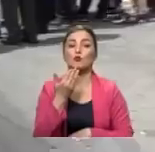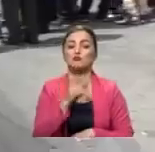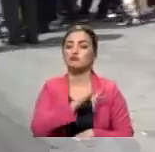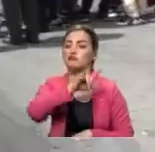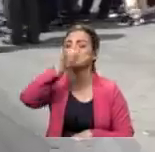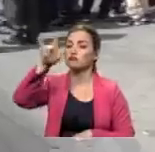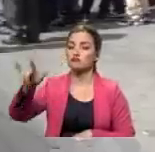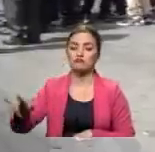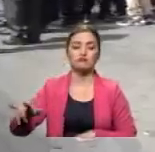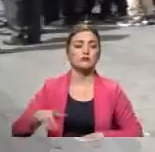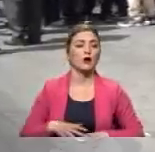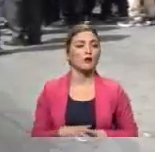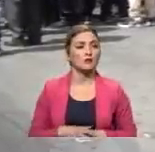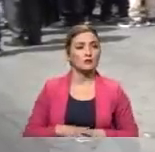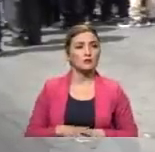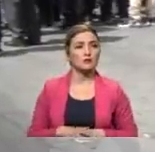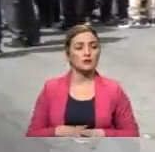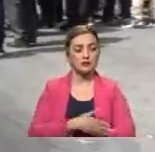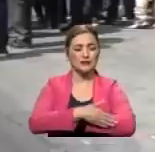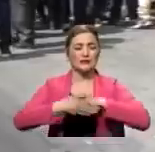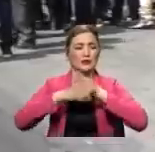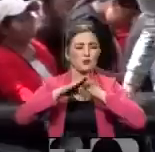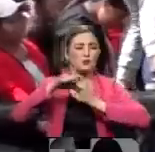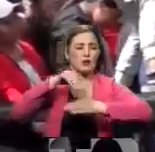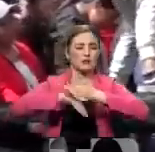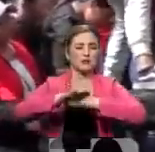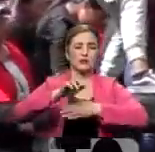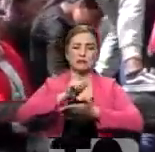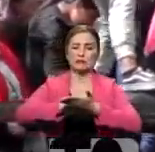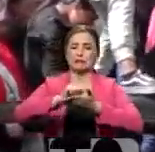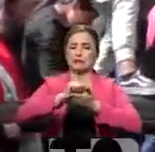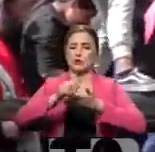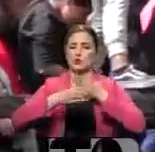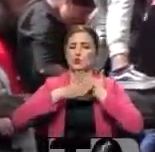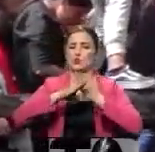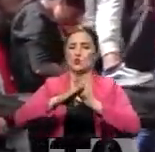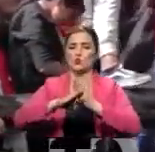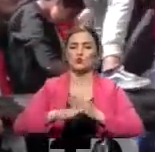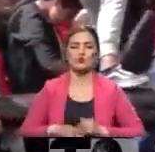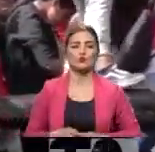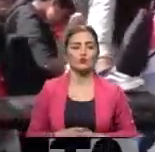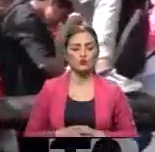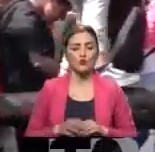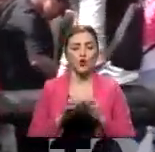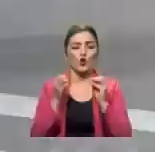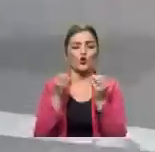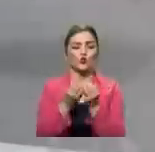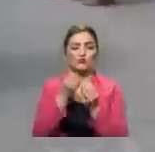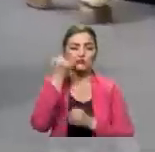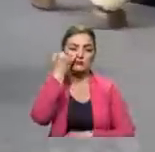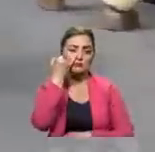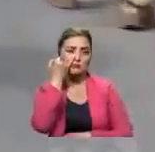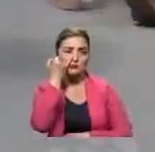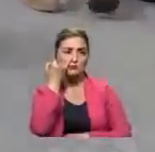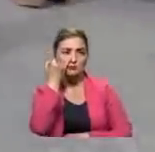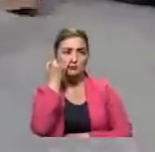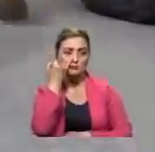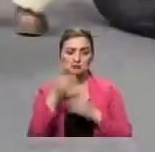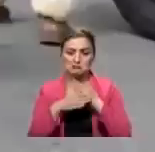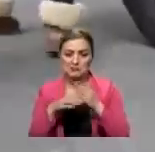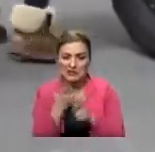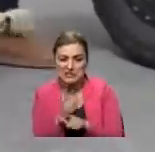aéreo. En tanto, las principales vías estatales de acceso a la SUAY continúan bloqueadas. Las organizaciones indígenas no dan